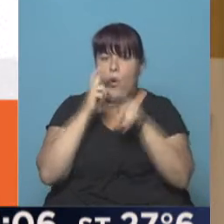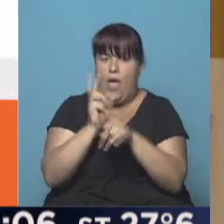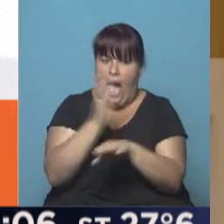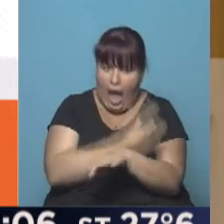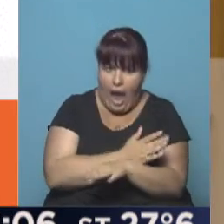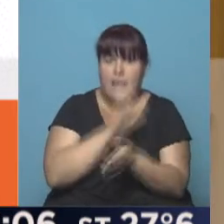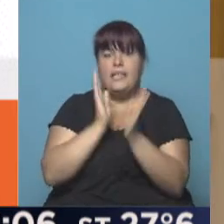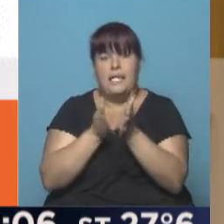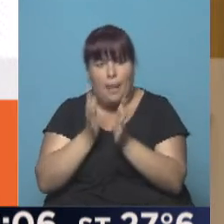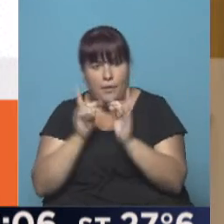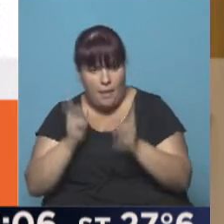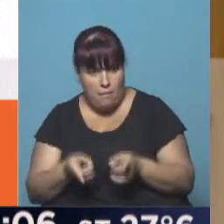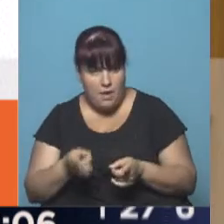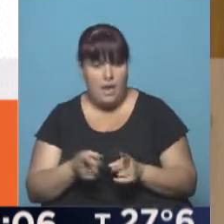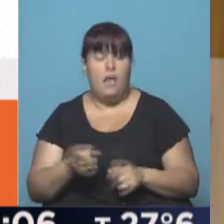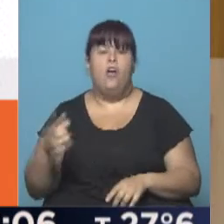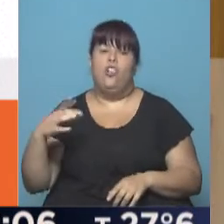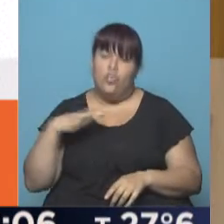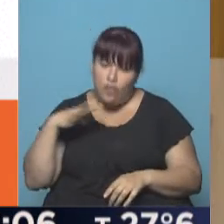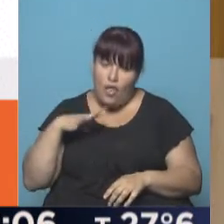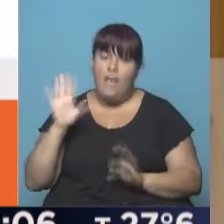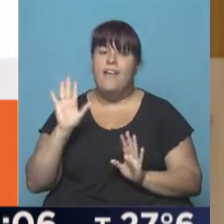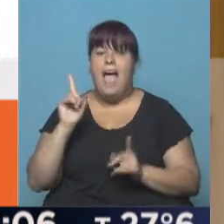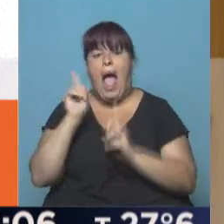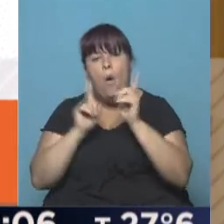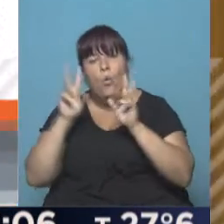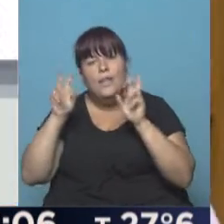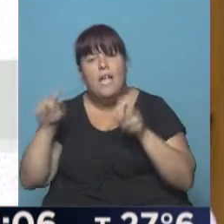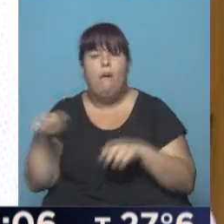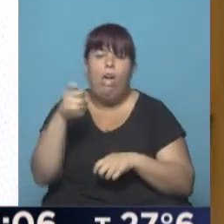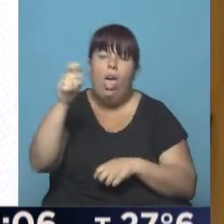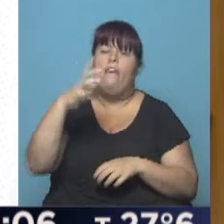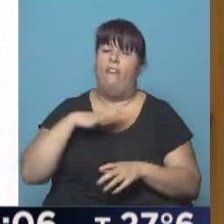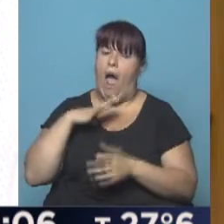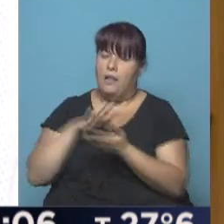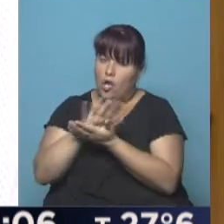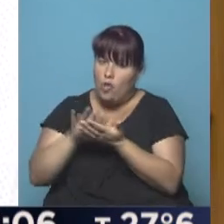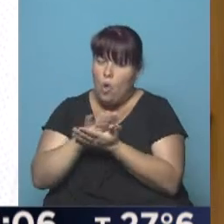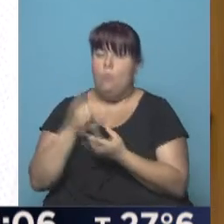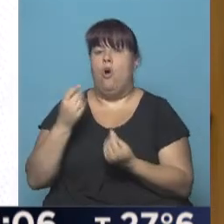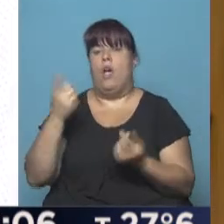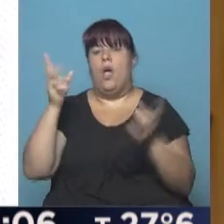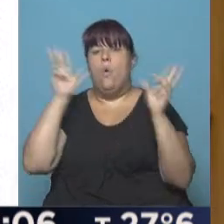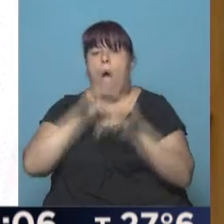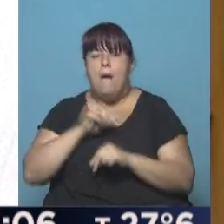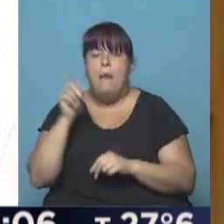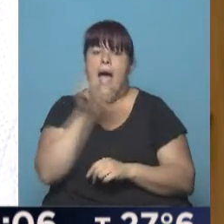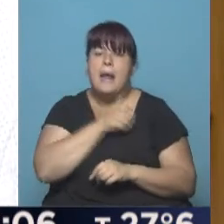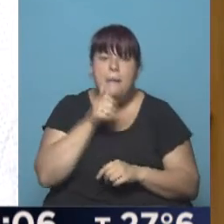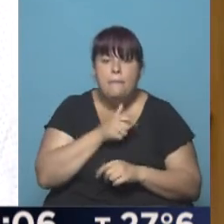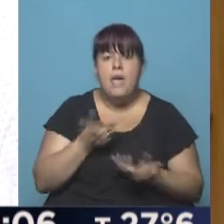al cuidado y al tratamiento. Todavía tenemos que mejorar algunas cuestiones burocráticas para evitar faltantes